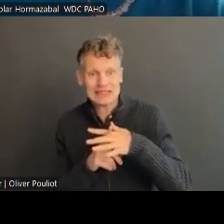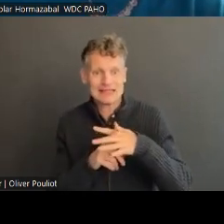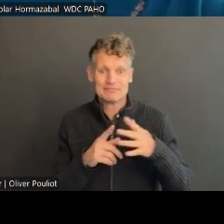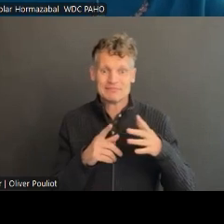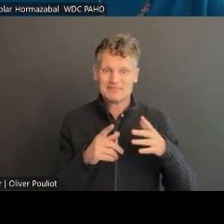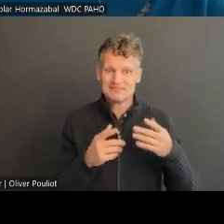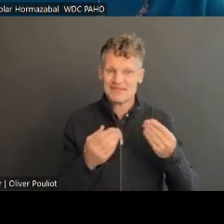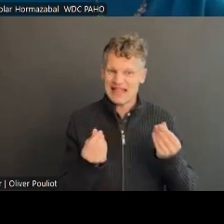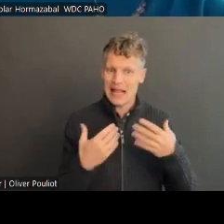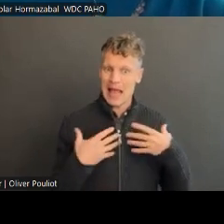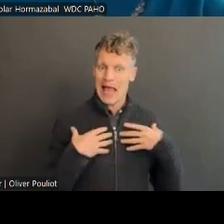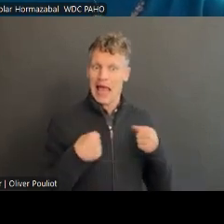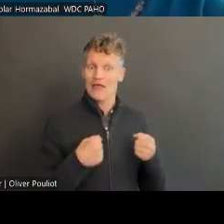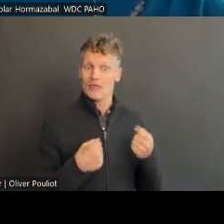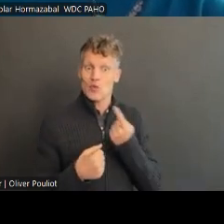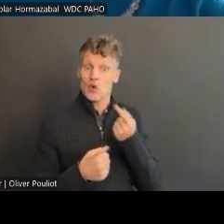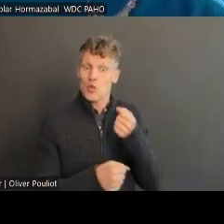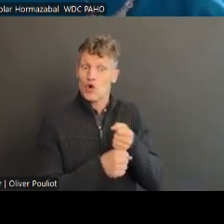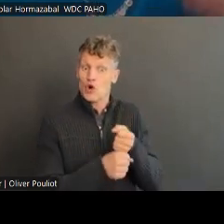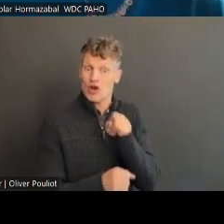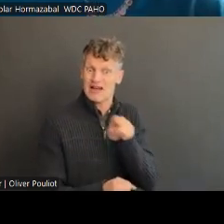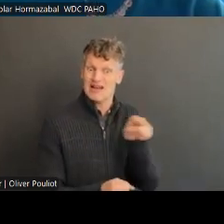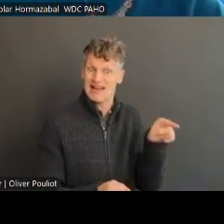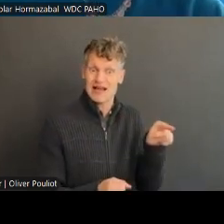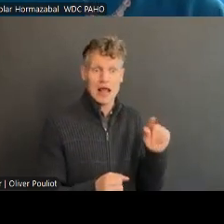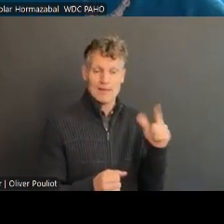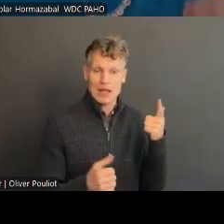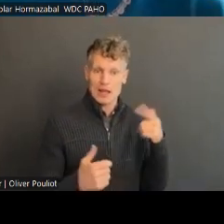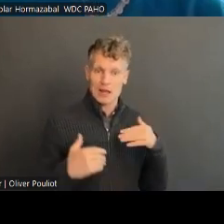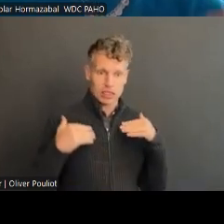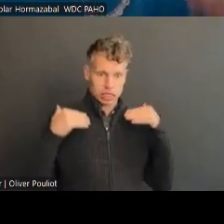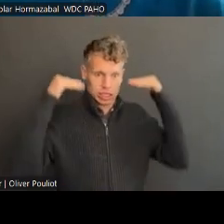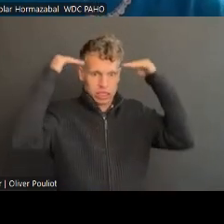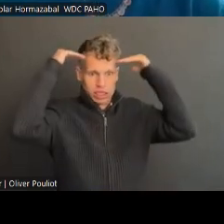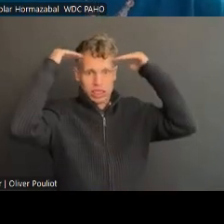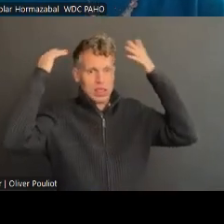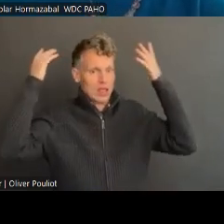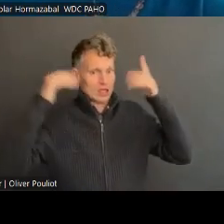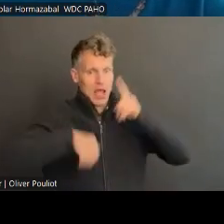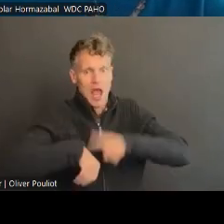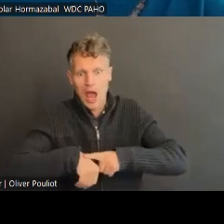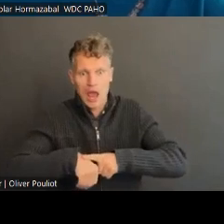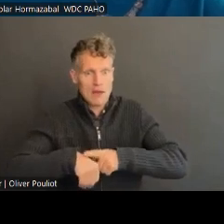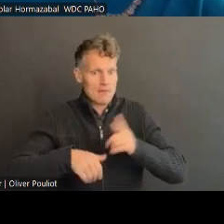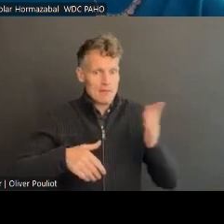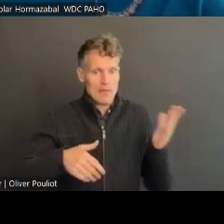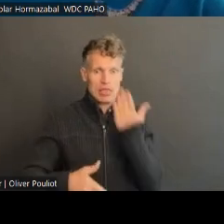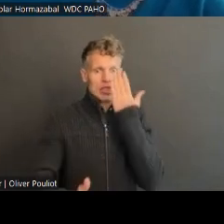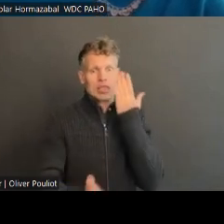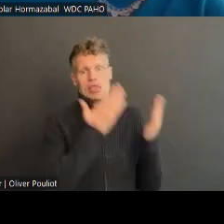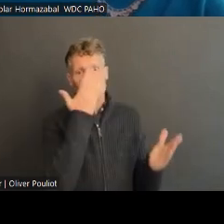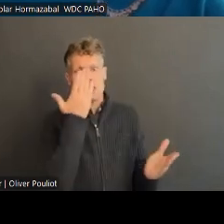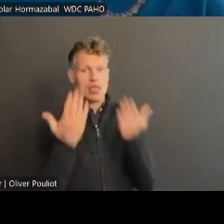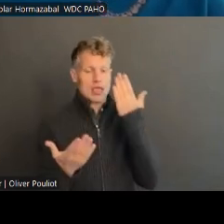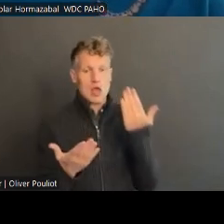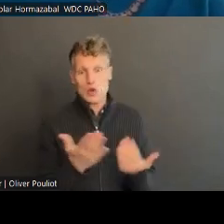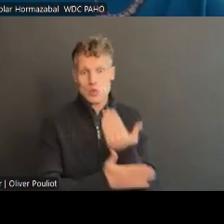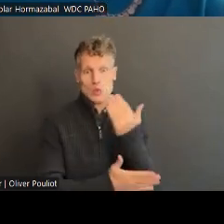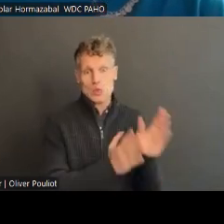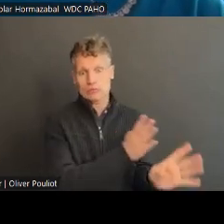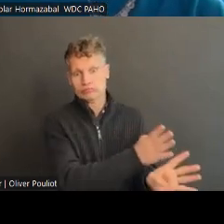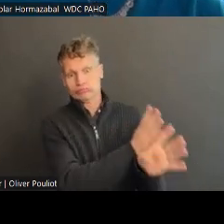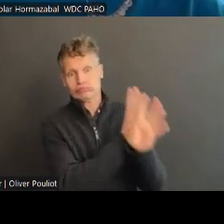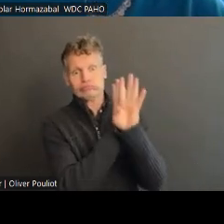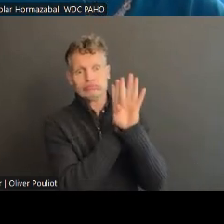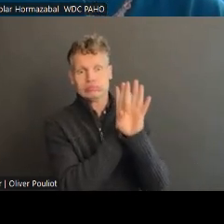nuevas tareas que se incorporan y que hay dificultades en algo que también se reitera permanentemente, que es el tema de la intersectorialidad